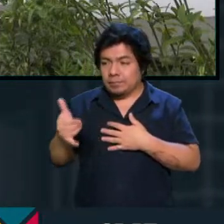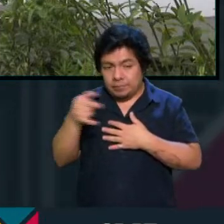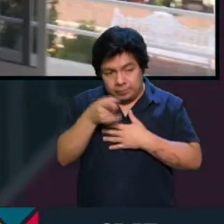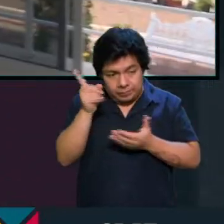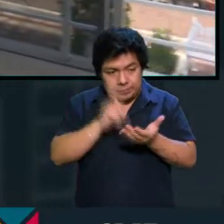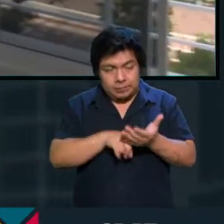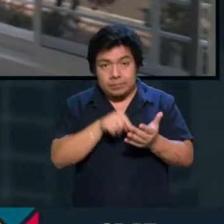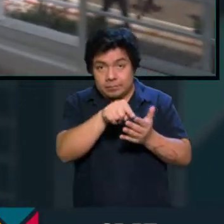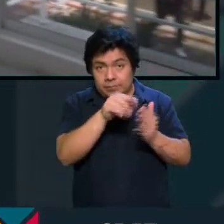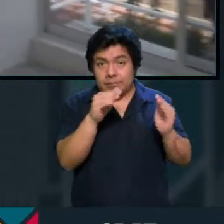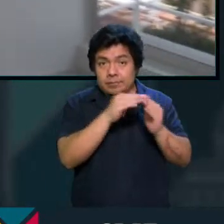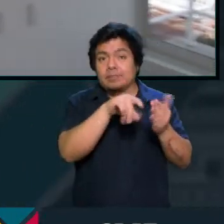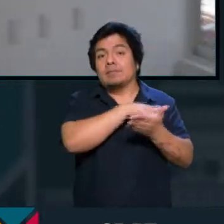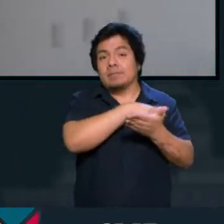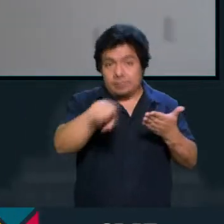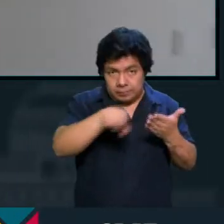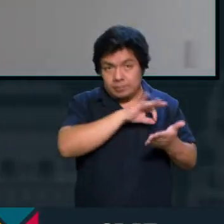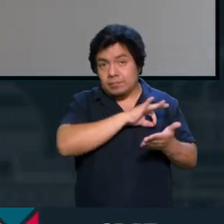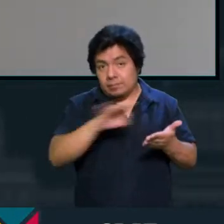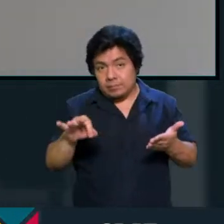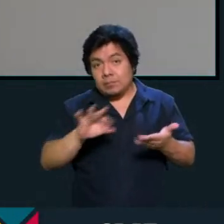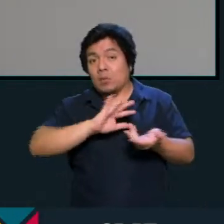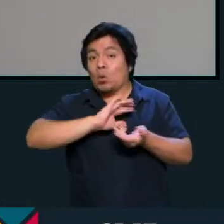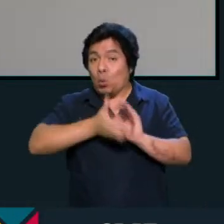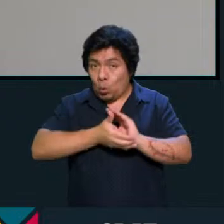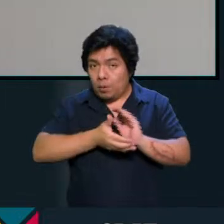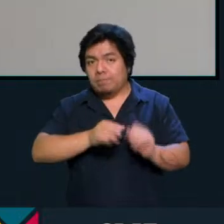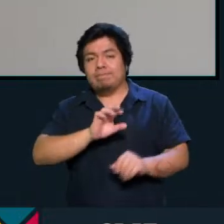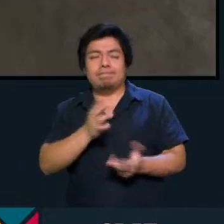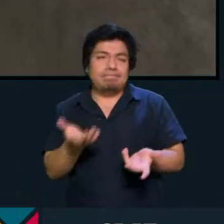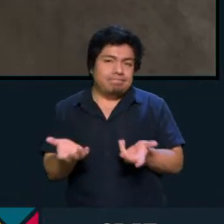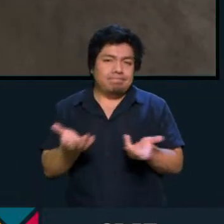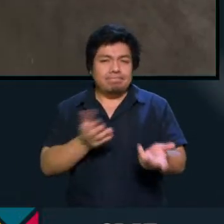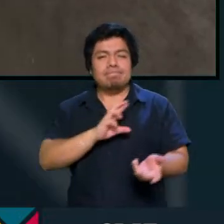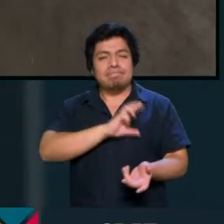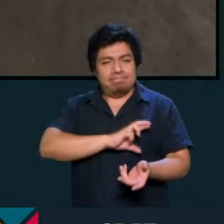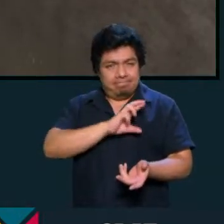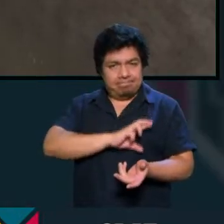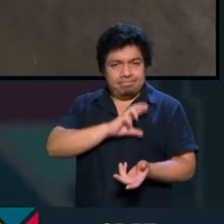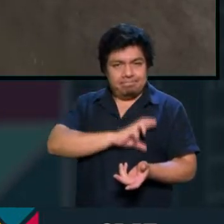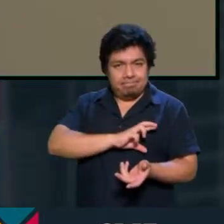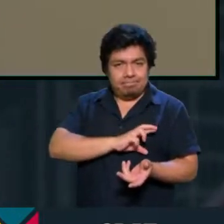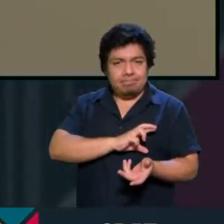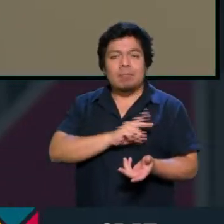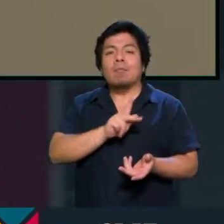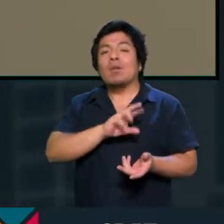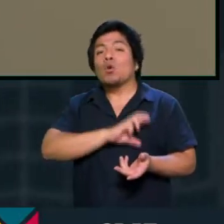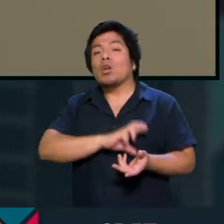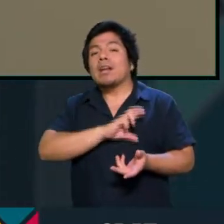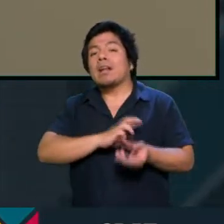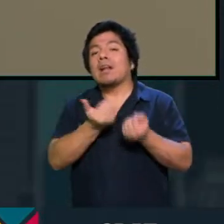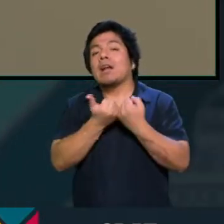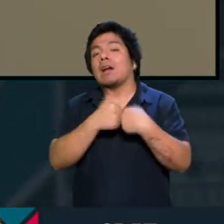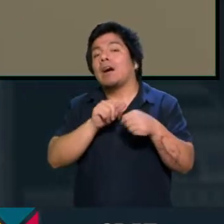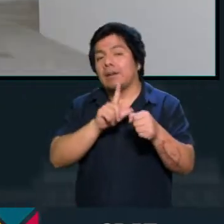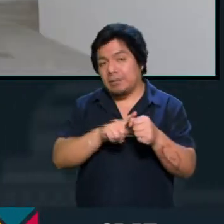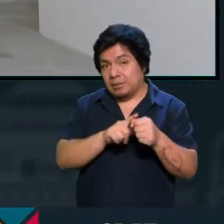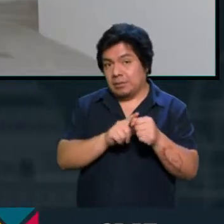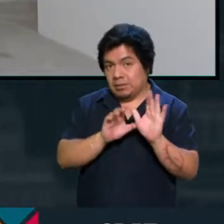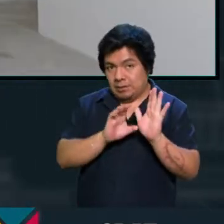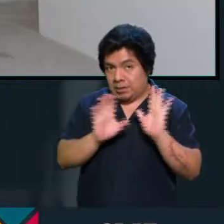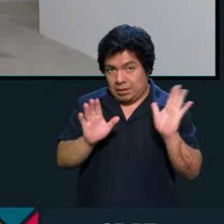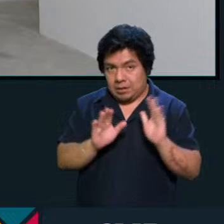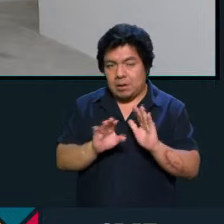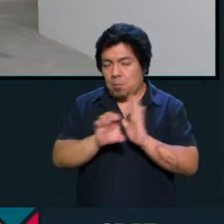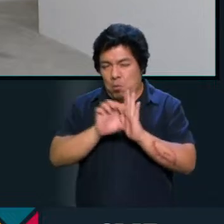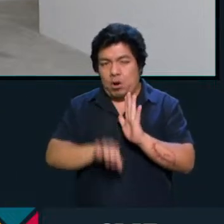adquirir la vivienda, o bien para que puedan acceder a una renta, que es un arrendamiento social, en donde no puede ser el